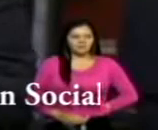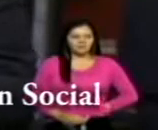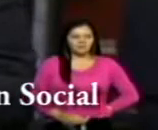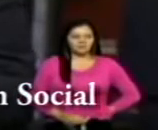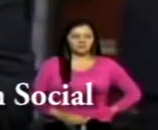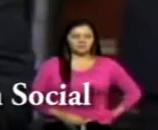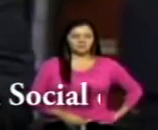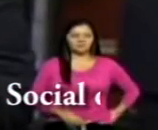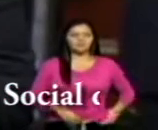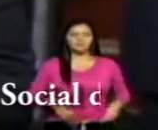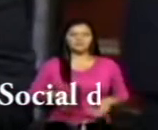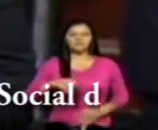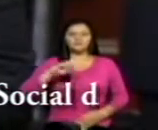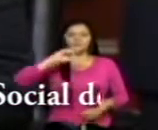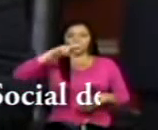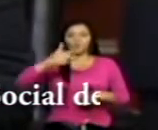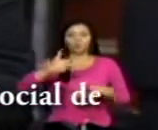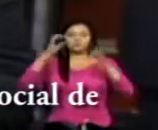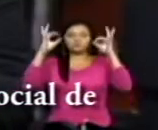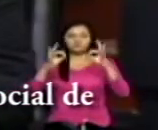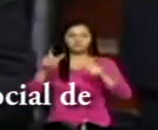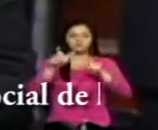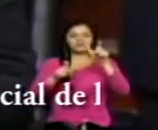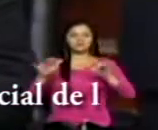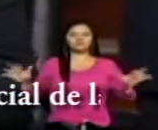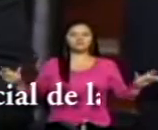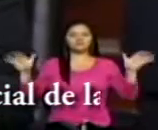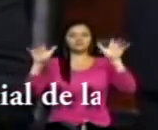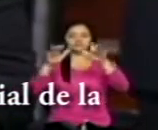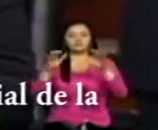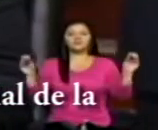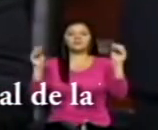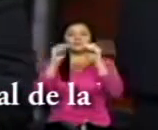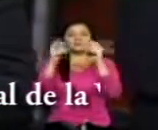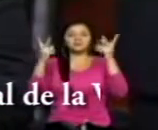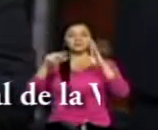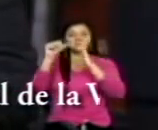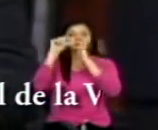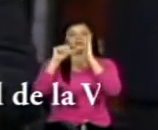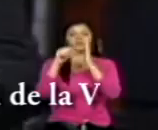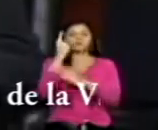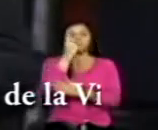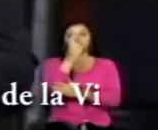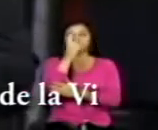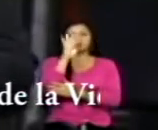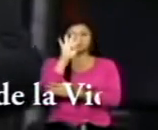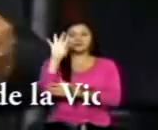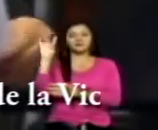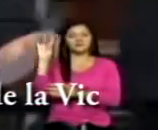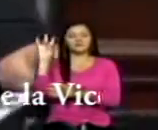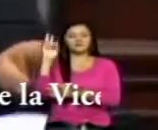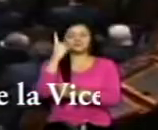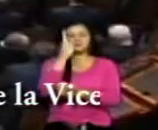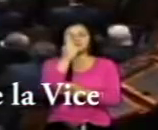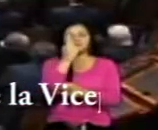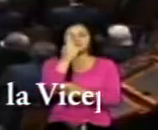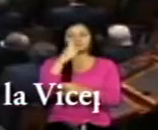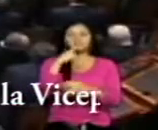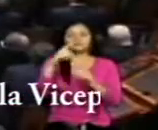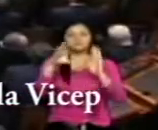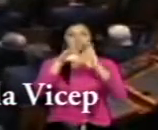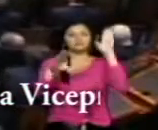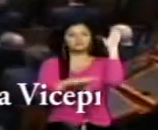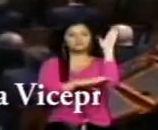la Constitución Política, así como al artículo 11 del reglamento del Congreso. Constitución Política del